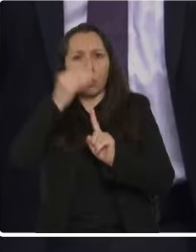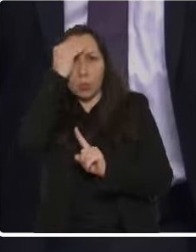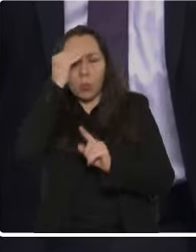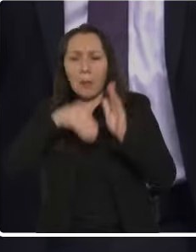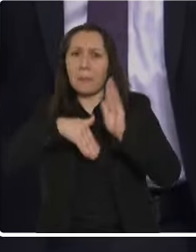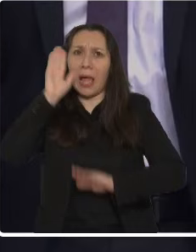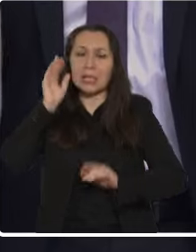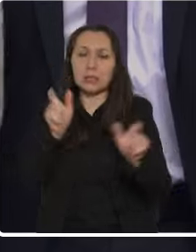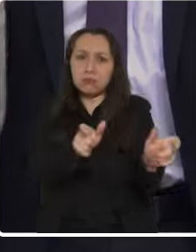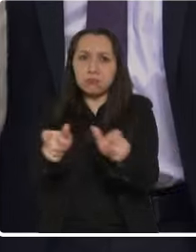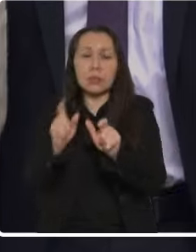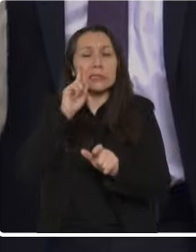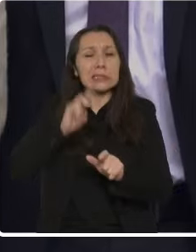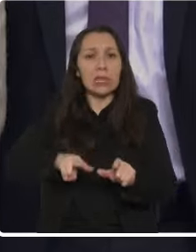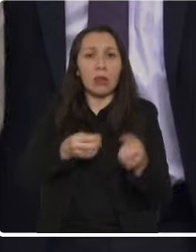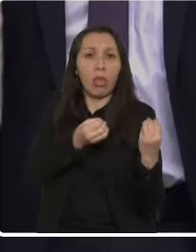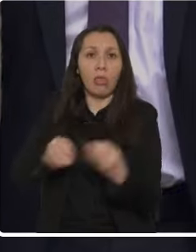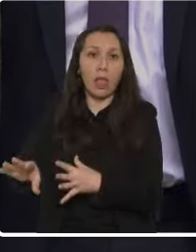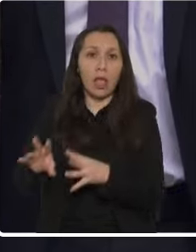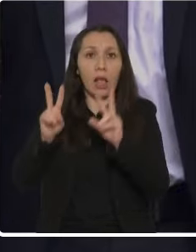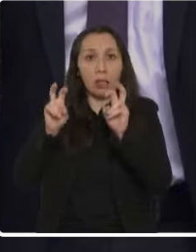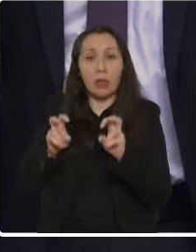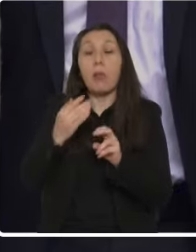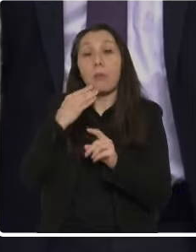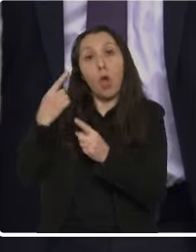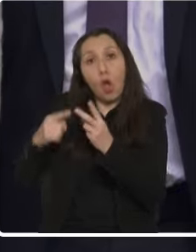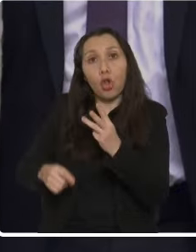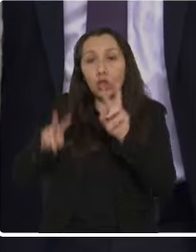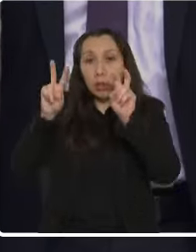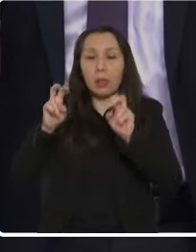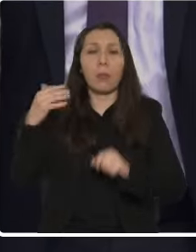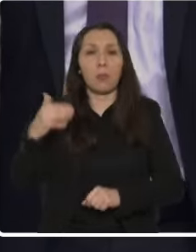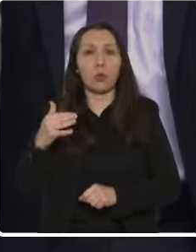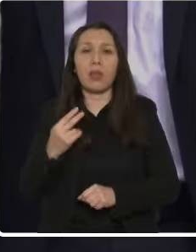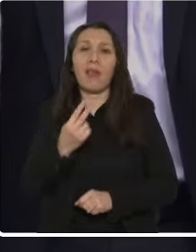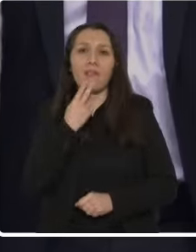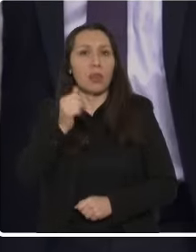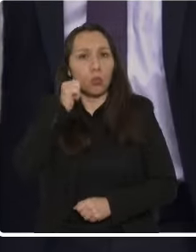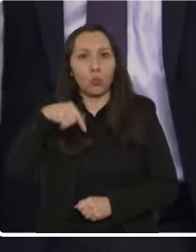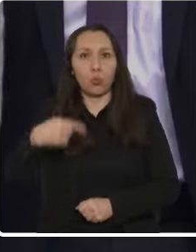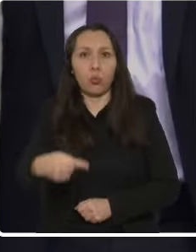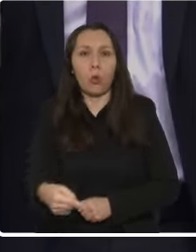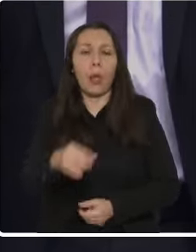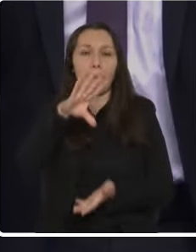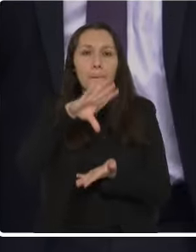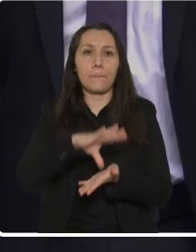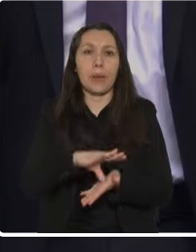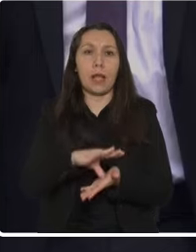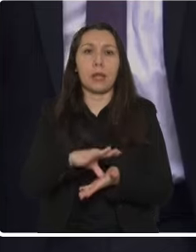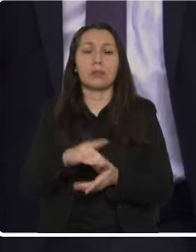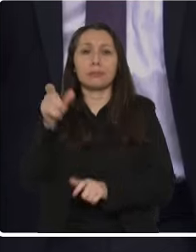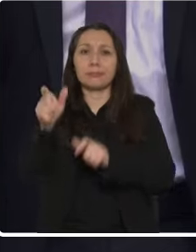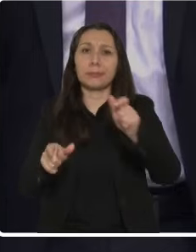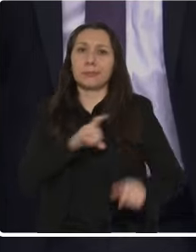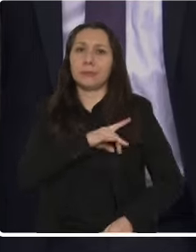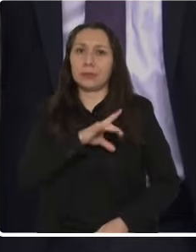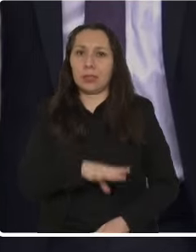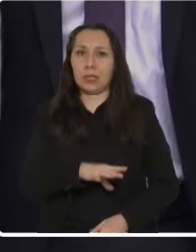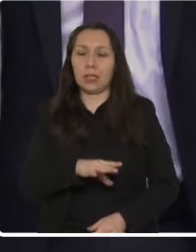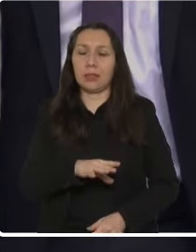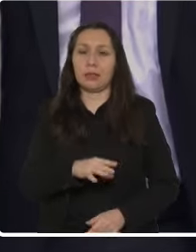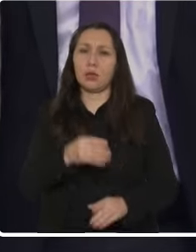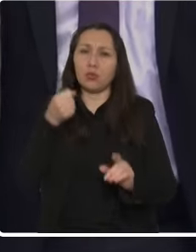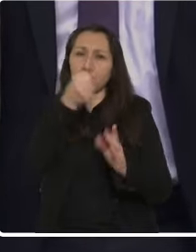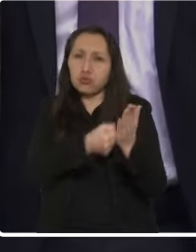que es la seguridad, pero sin dejar de lado otros temas que son importantes para la vida cotidiana de nuestro país. Compatriotas,